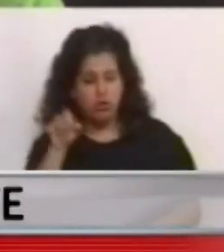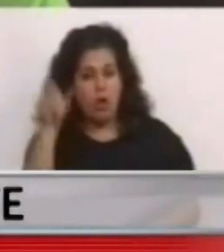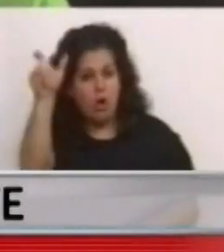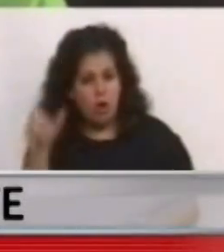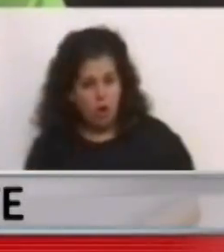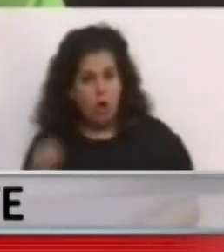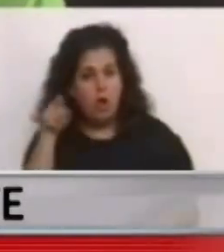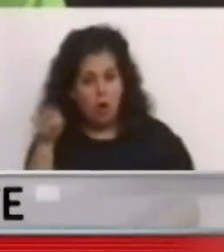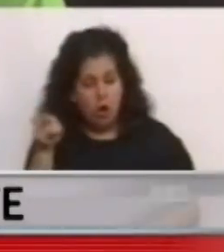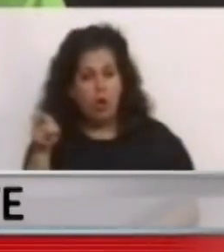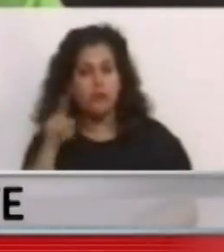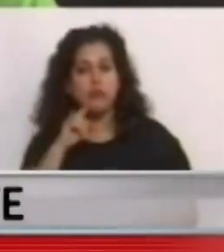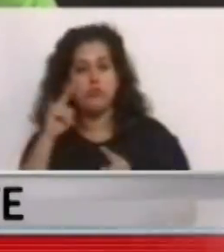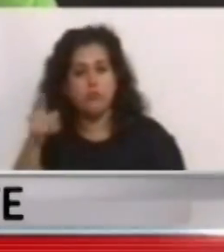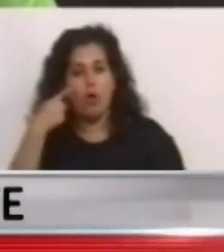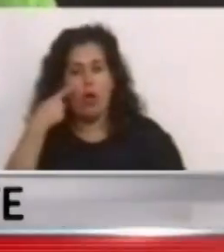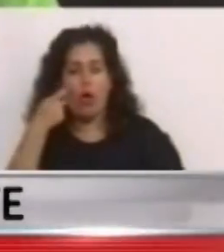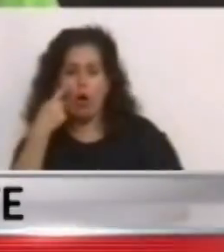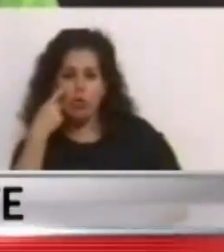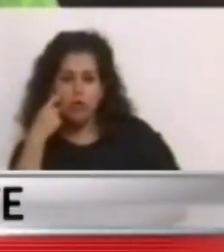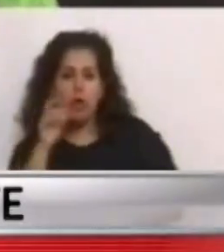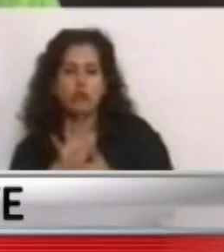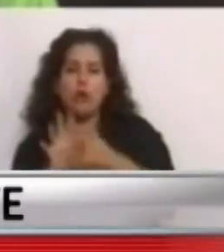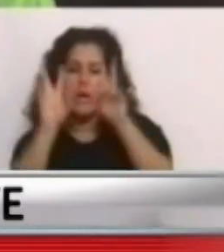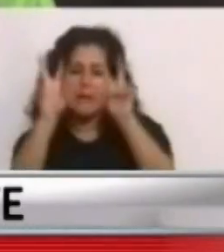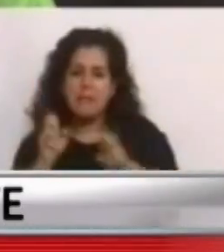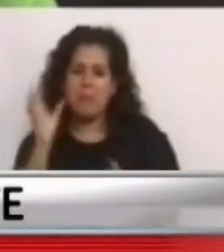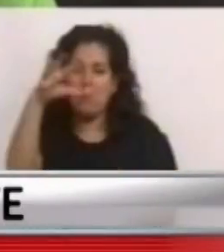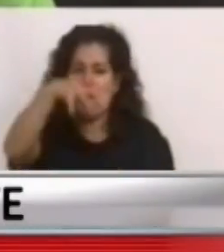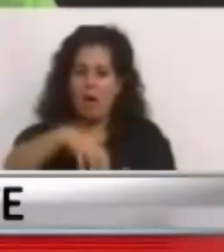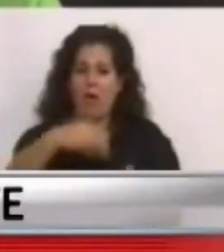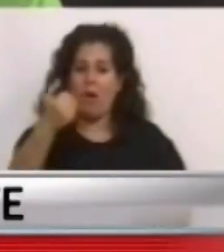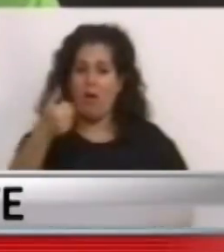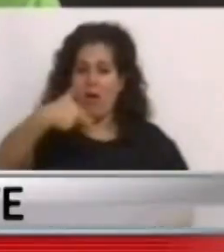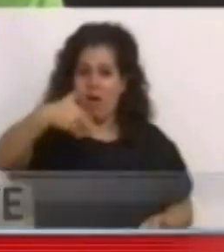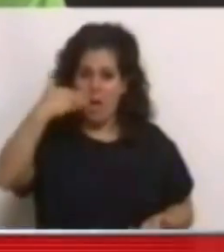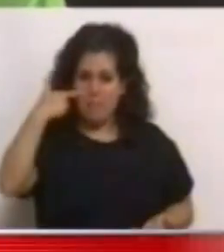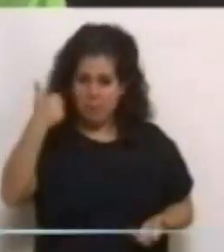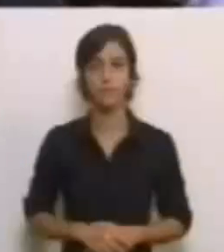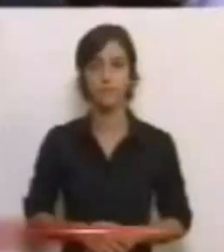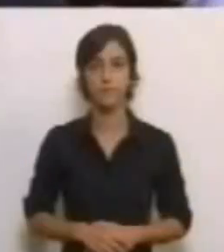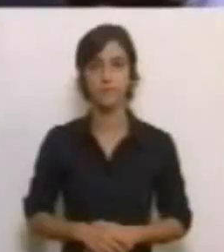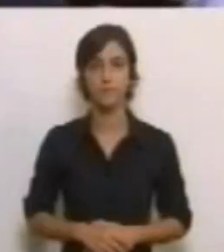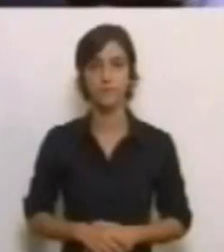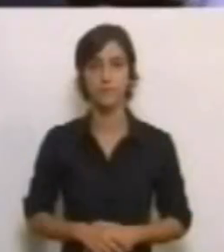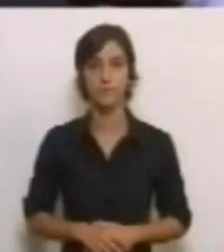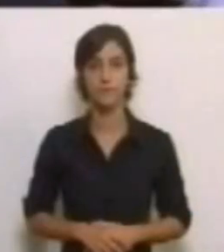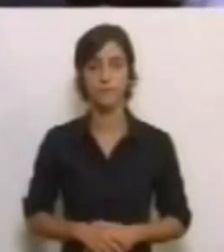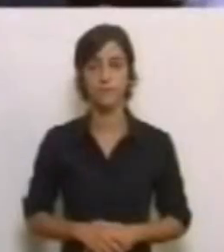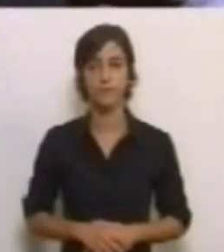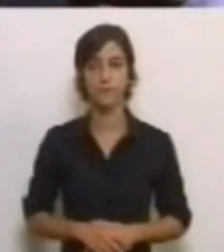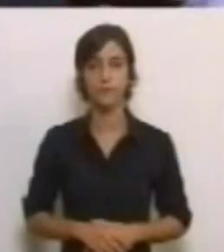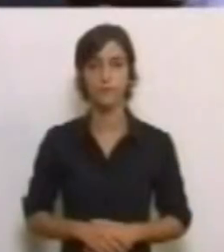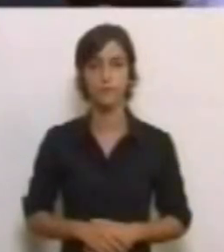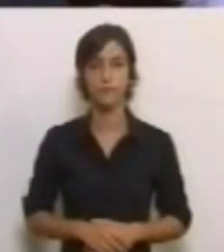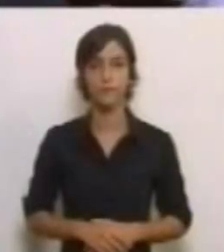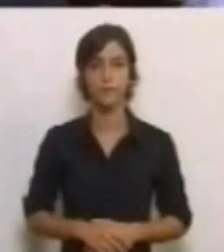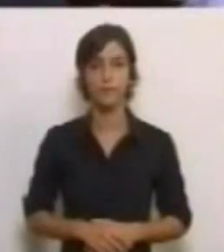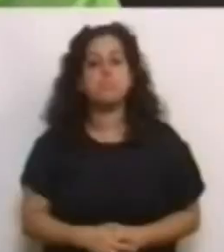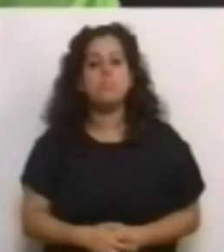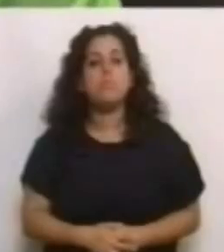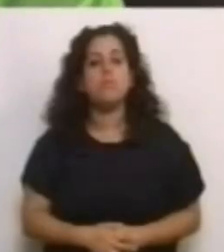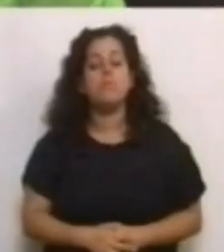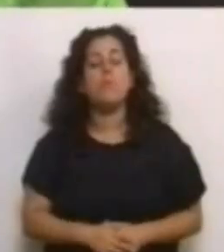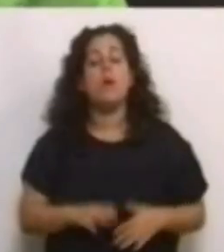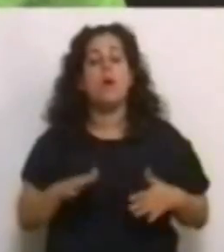el control de la causa AMIA y creó la Fiscalía Especial a cargo de Nisman. De modo tal